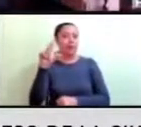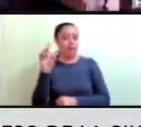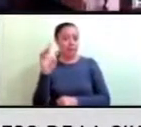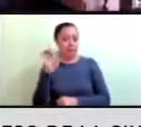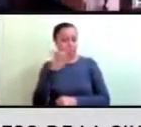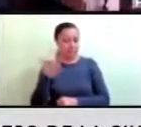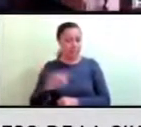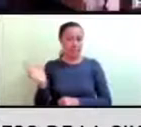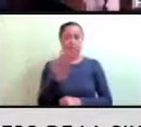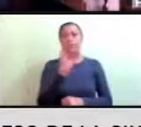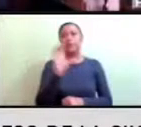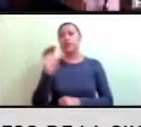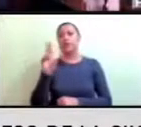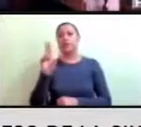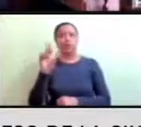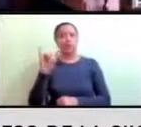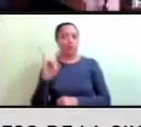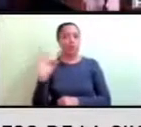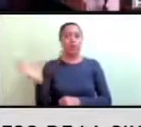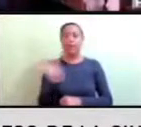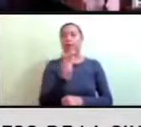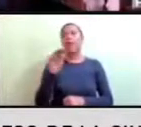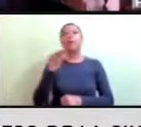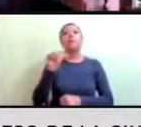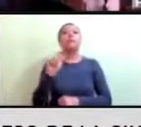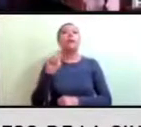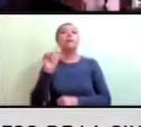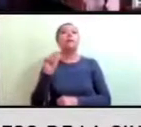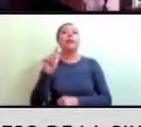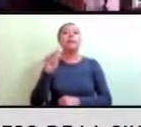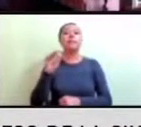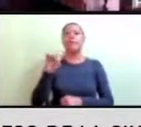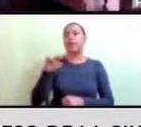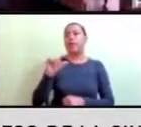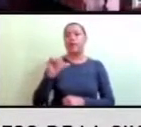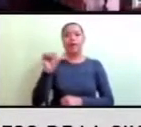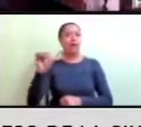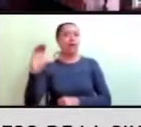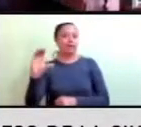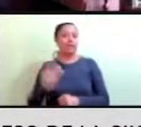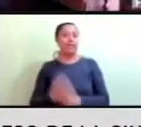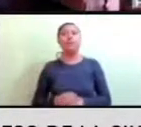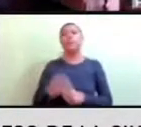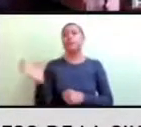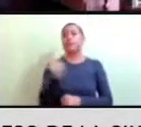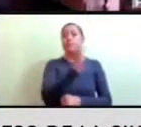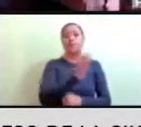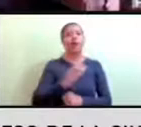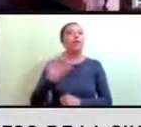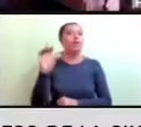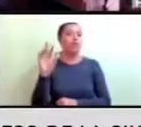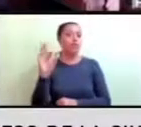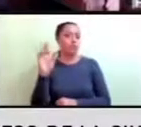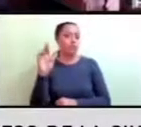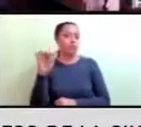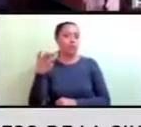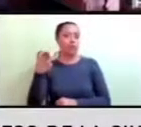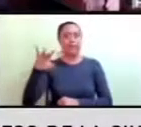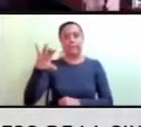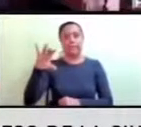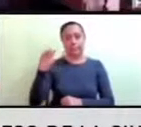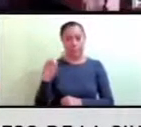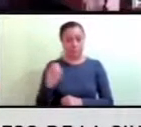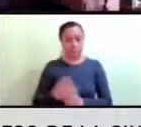Aguilar, La Matatena AC, Fernando Francisco Lozano Rodríguez y el Colegio de Cronistas de la Ciudad de México